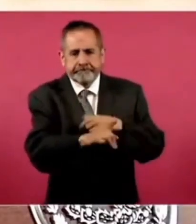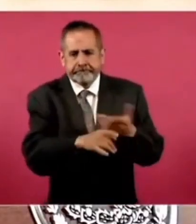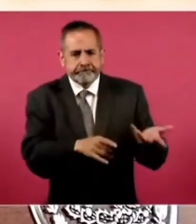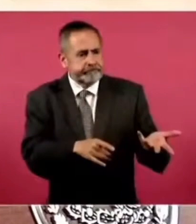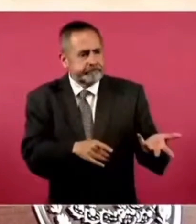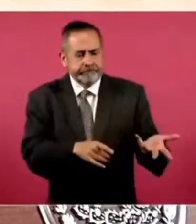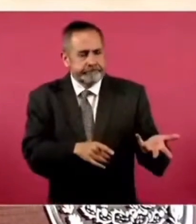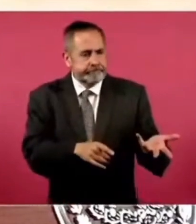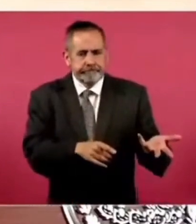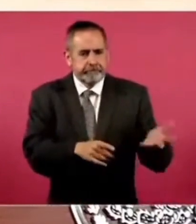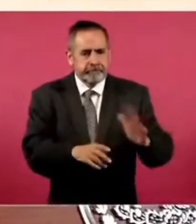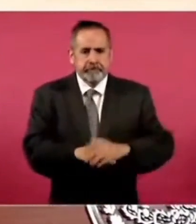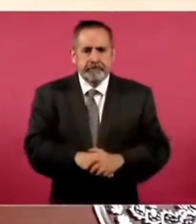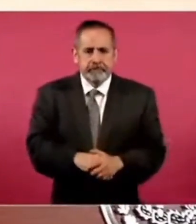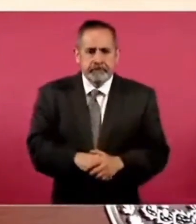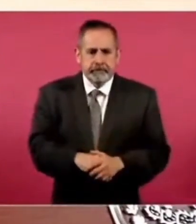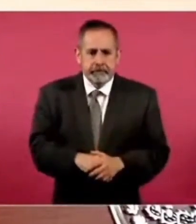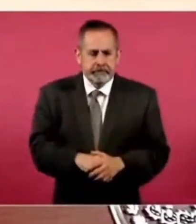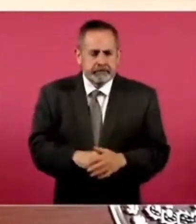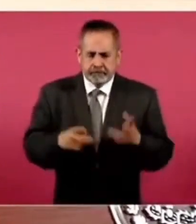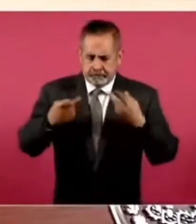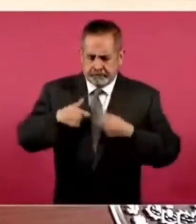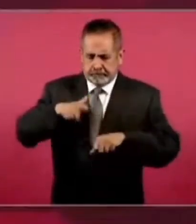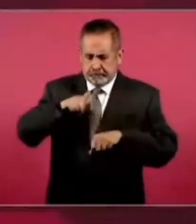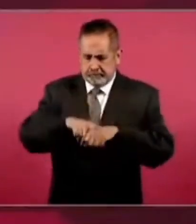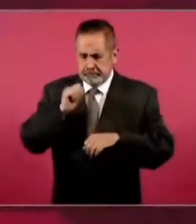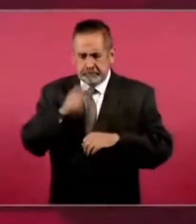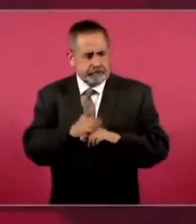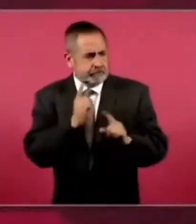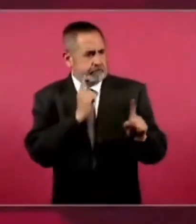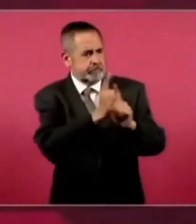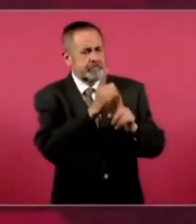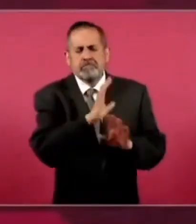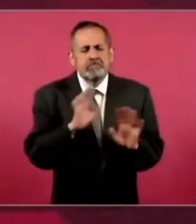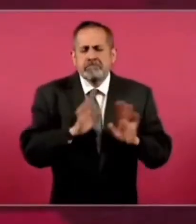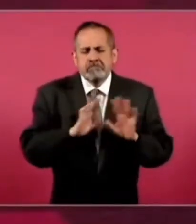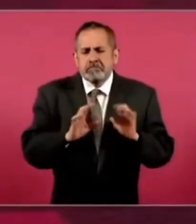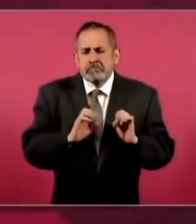sin que tengamos nada personal contra él.